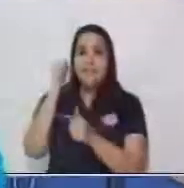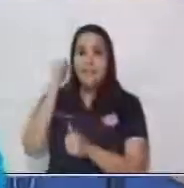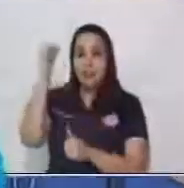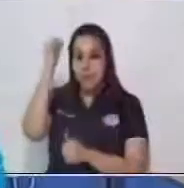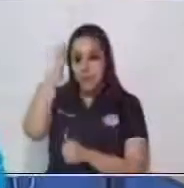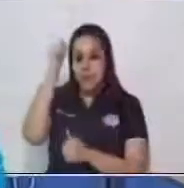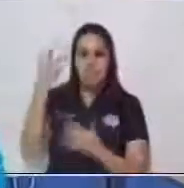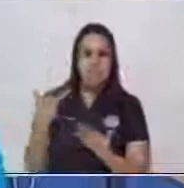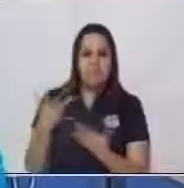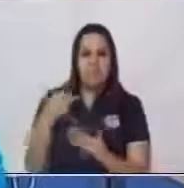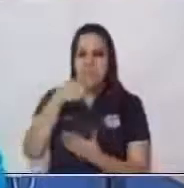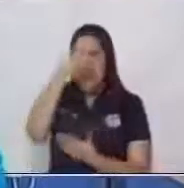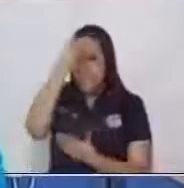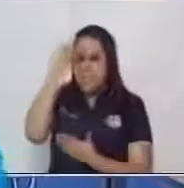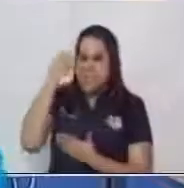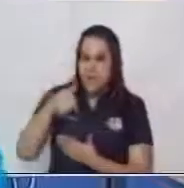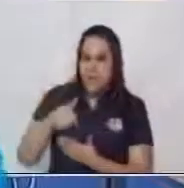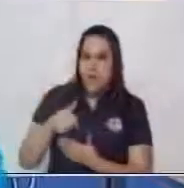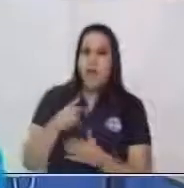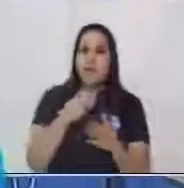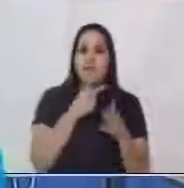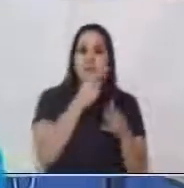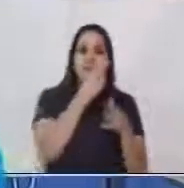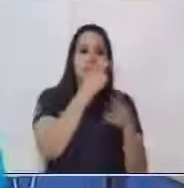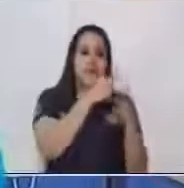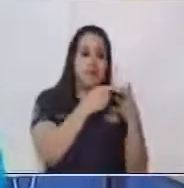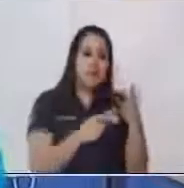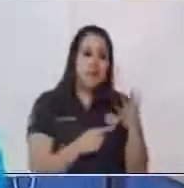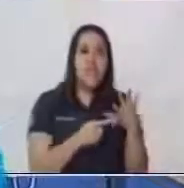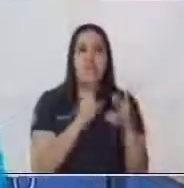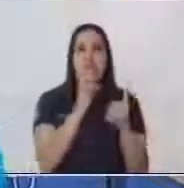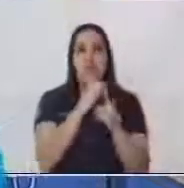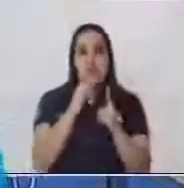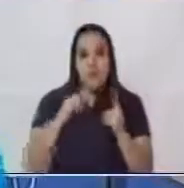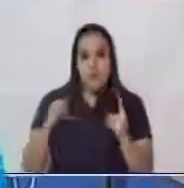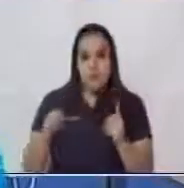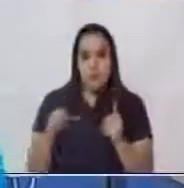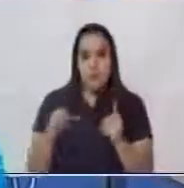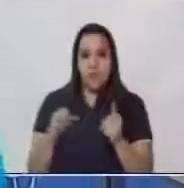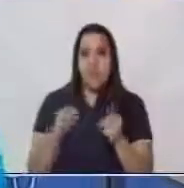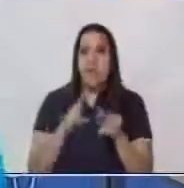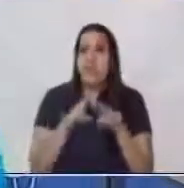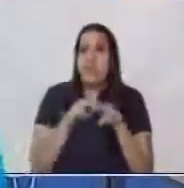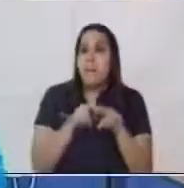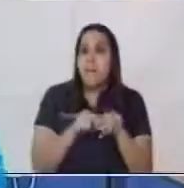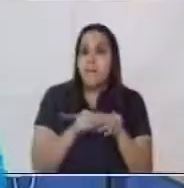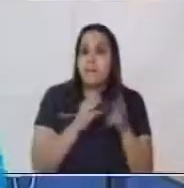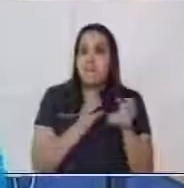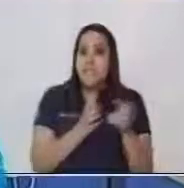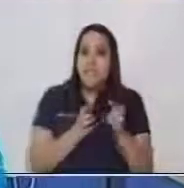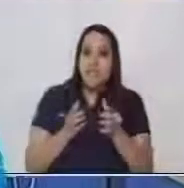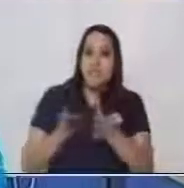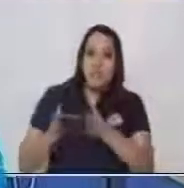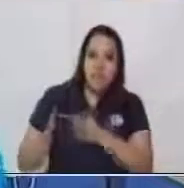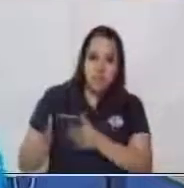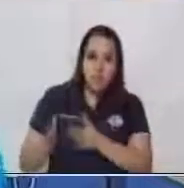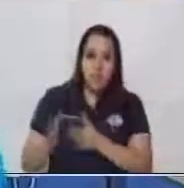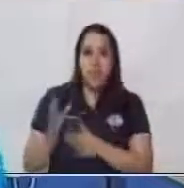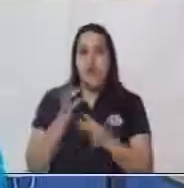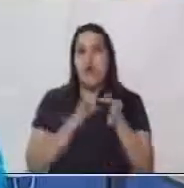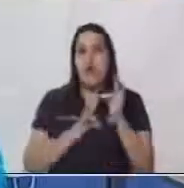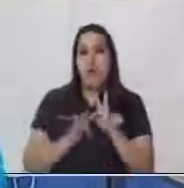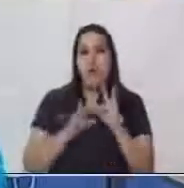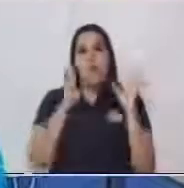Hablamos sobre clasificaciones o tipos de oraciones según la intención del hablante, que hay